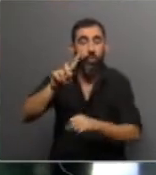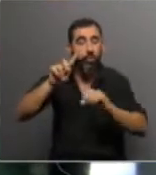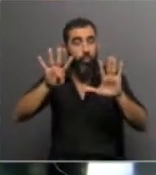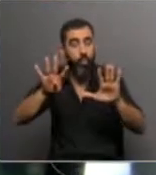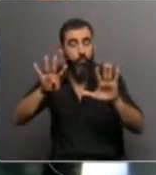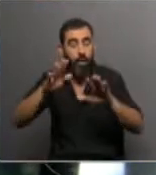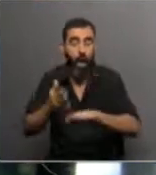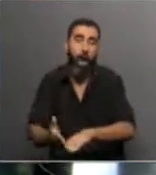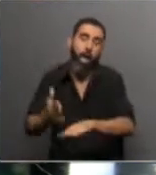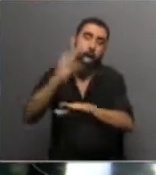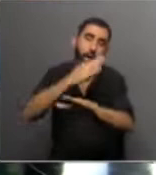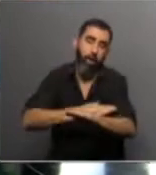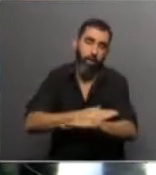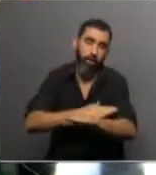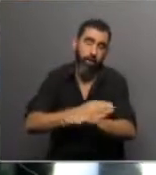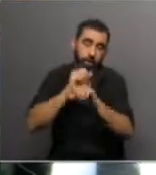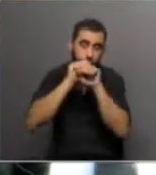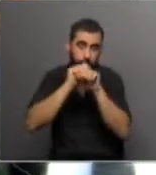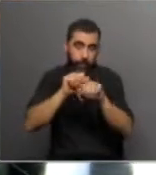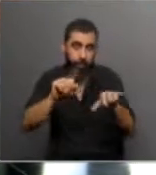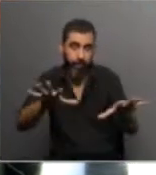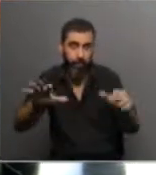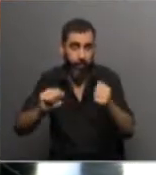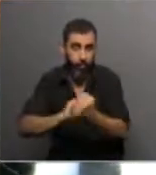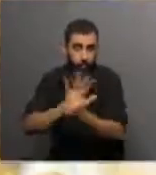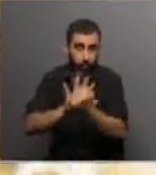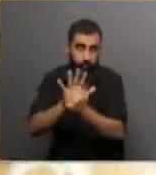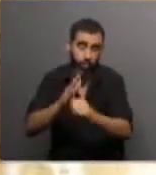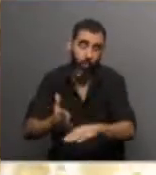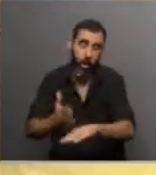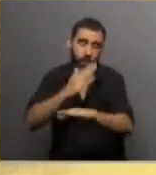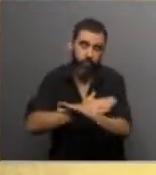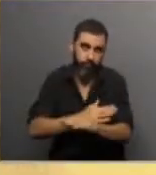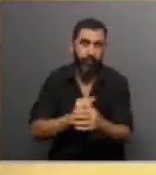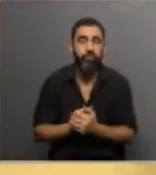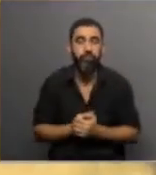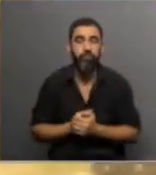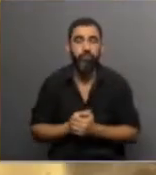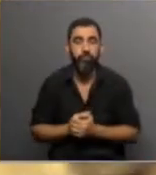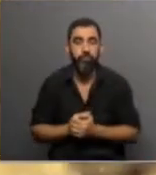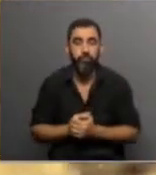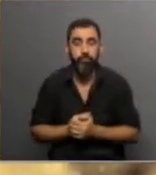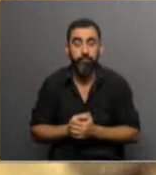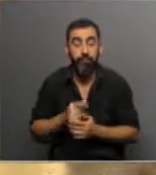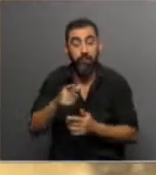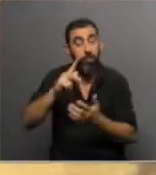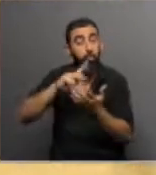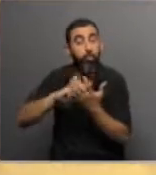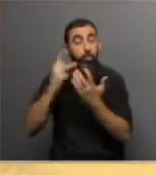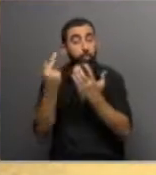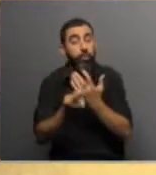antes de tener la pandemia de SARS-2. Y esencialmente el proyecto